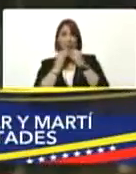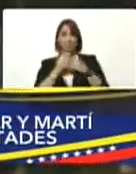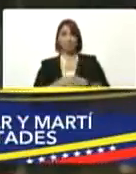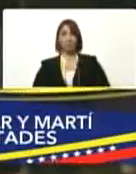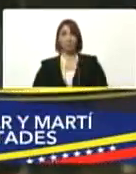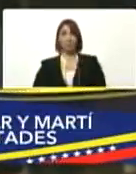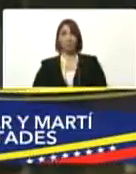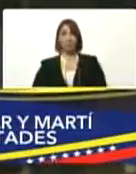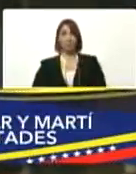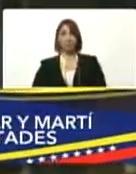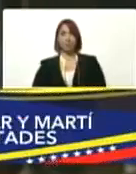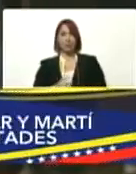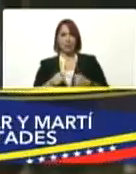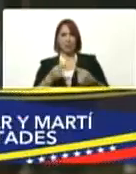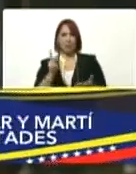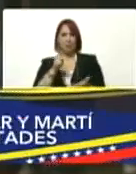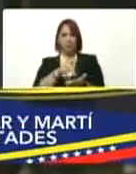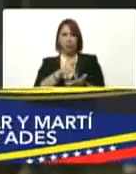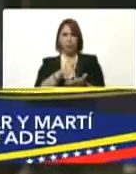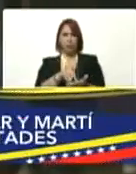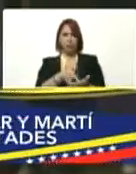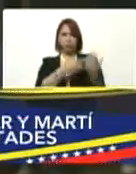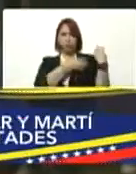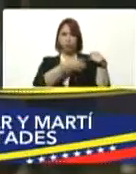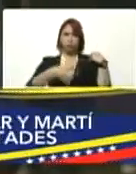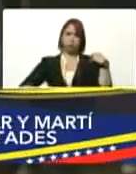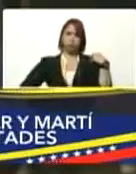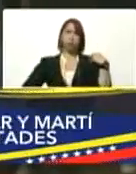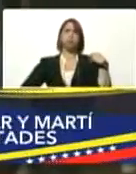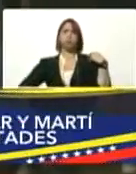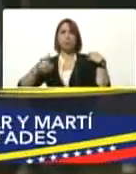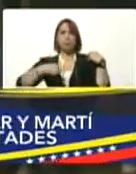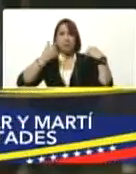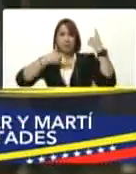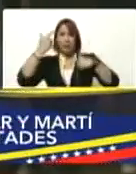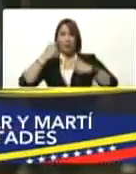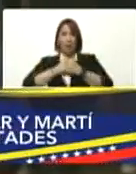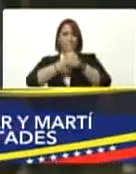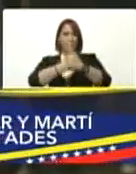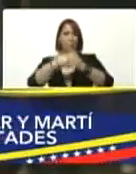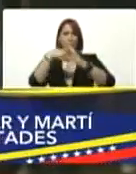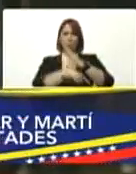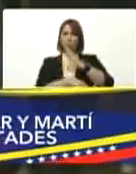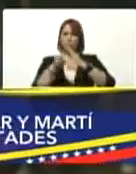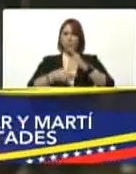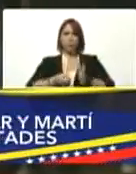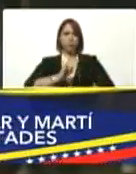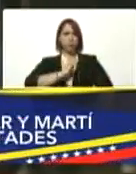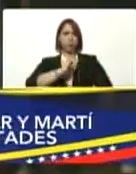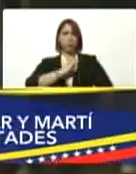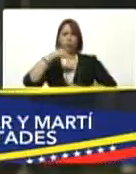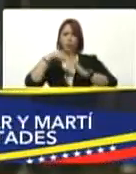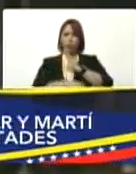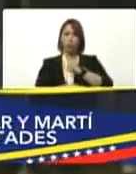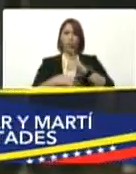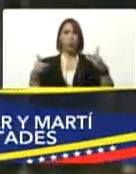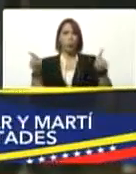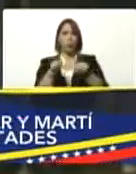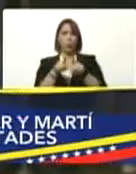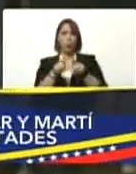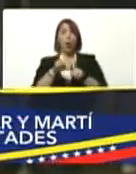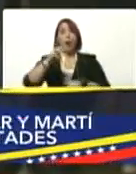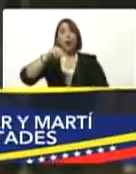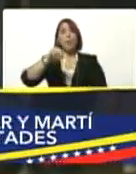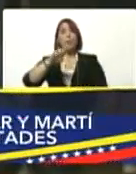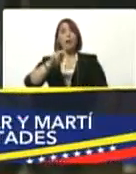Y luego llegó Chávez. Y el amor profundo. Y la identidad profunda con Martí.